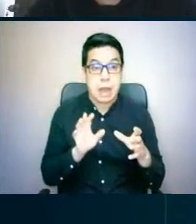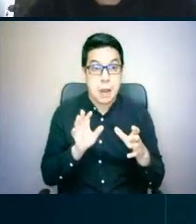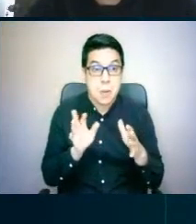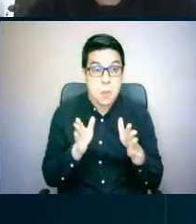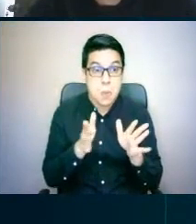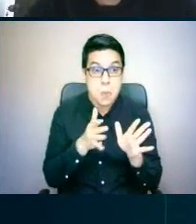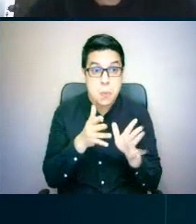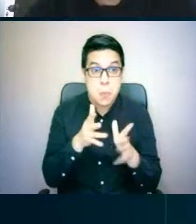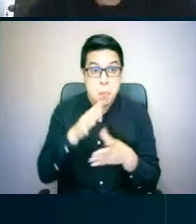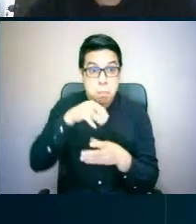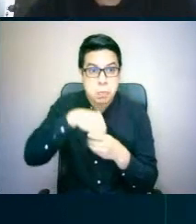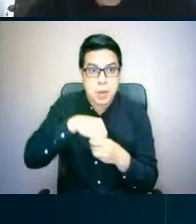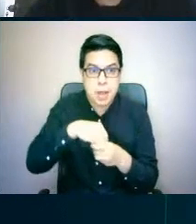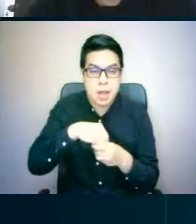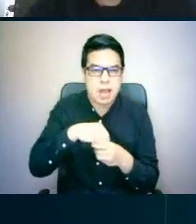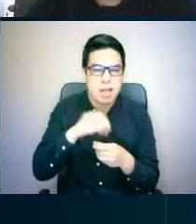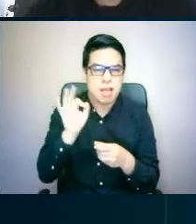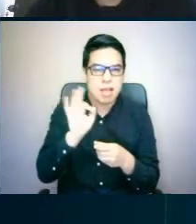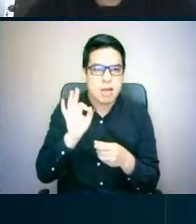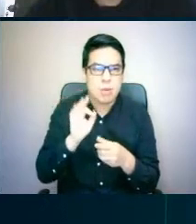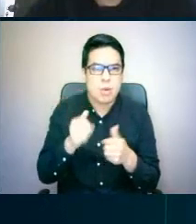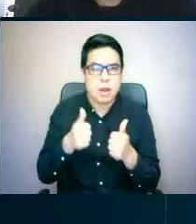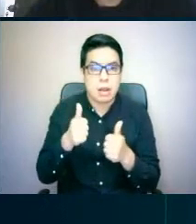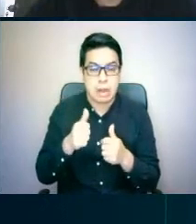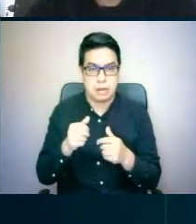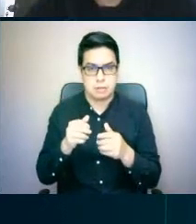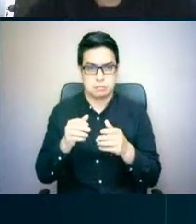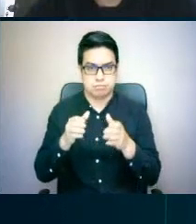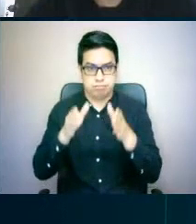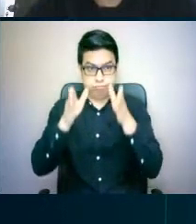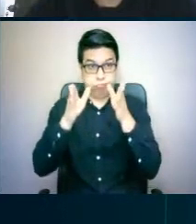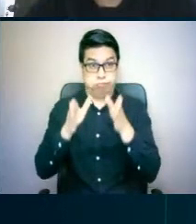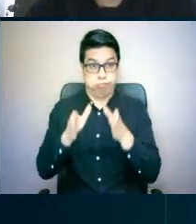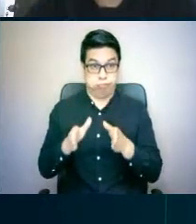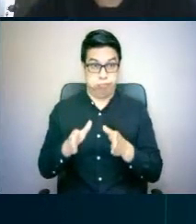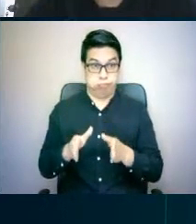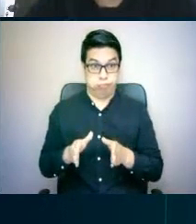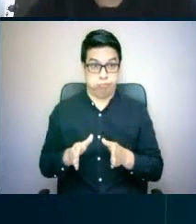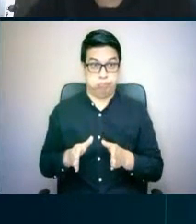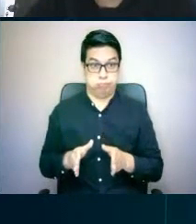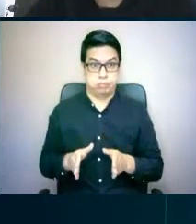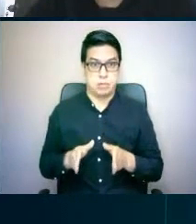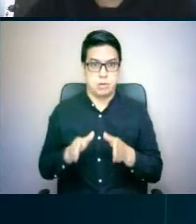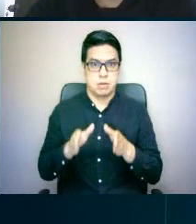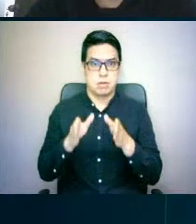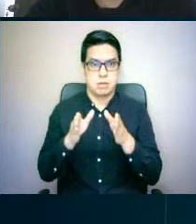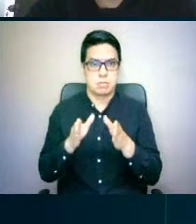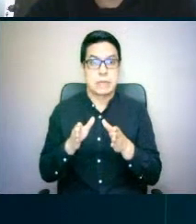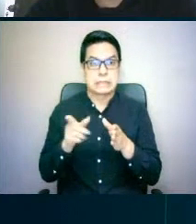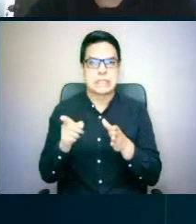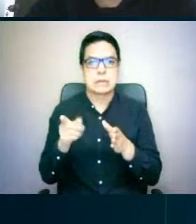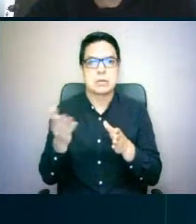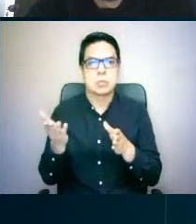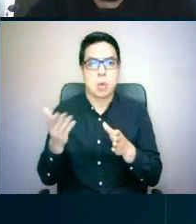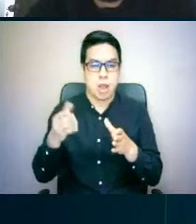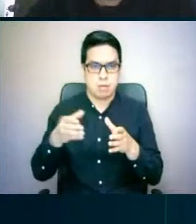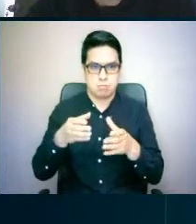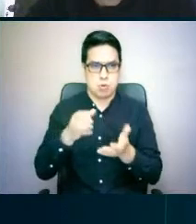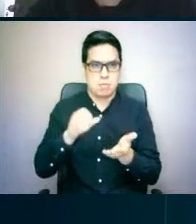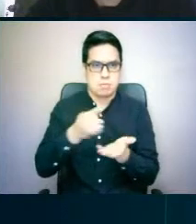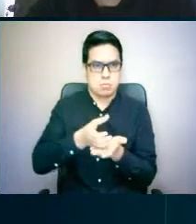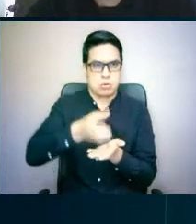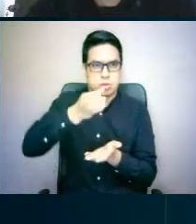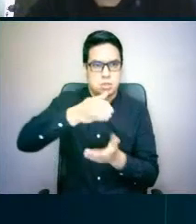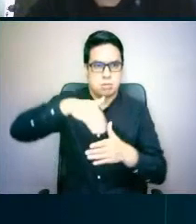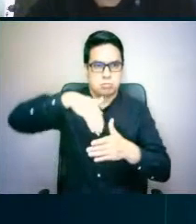su aislamiento es el módulo del interruptor, debido a que este se hace con una botella de vacío,